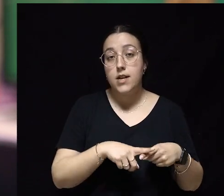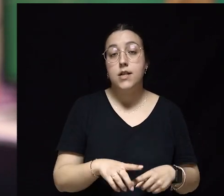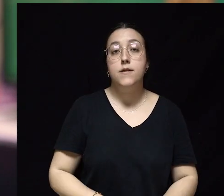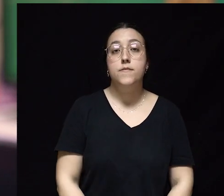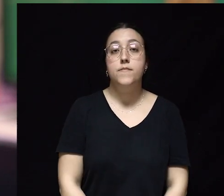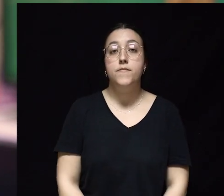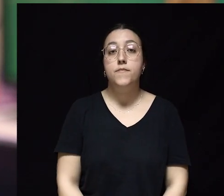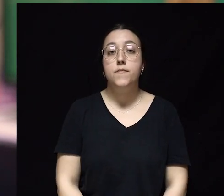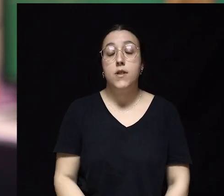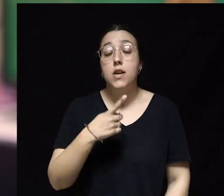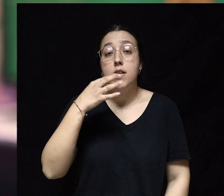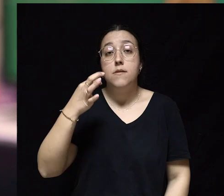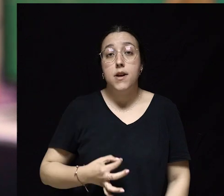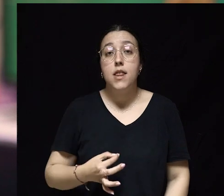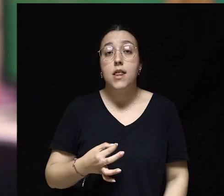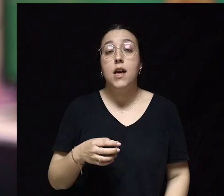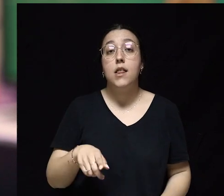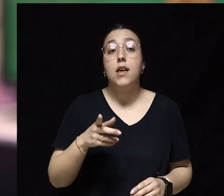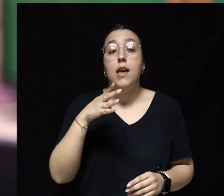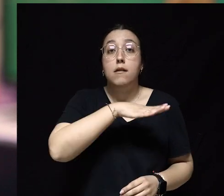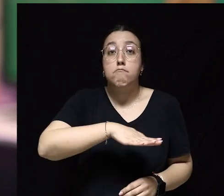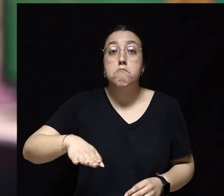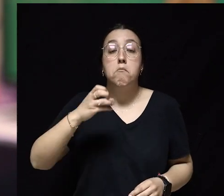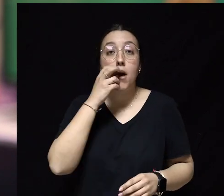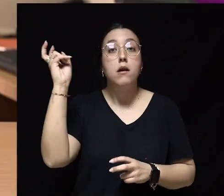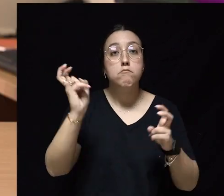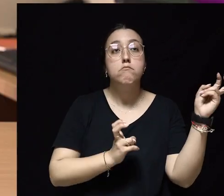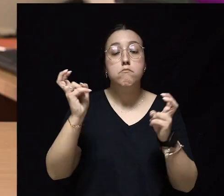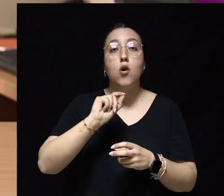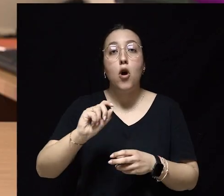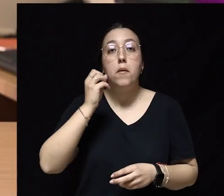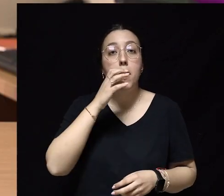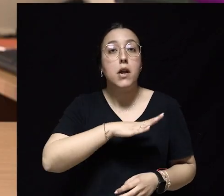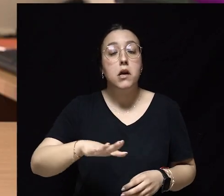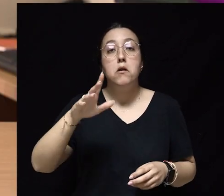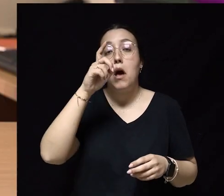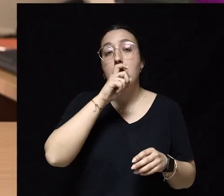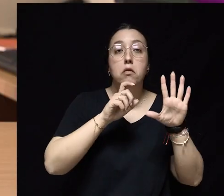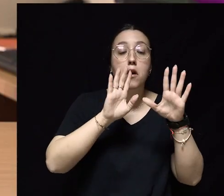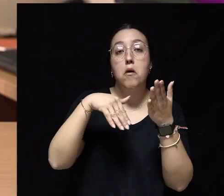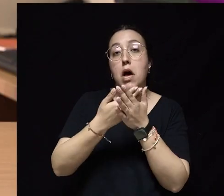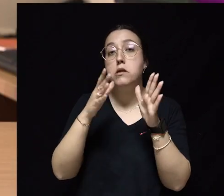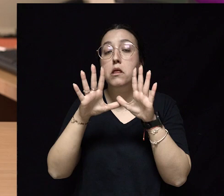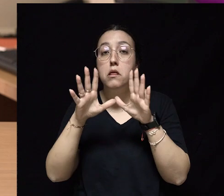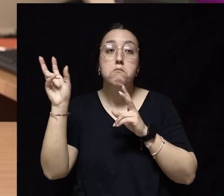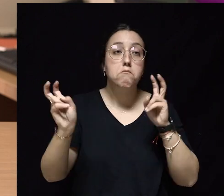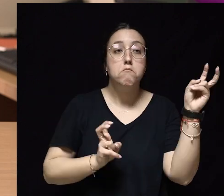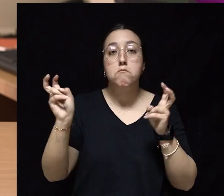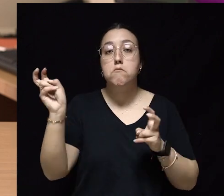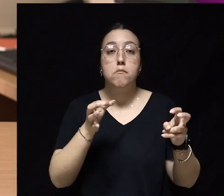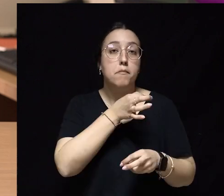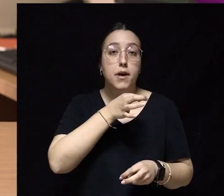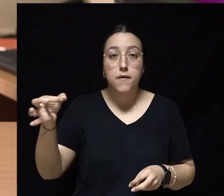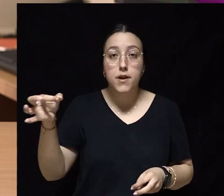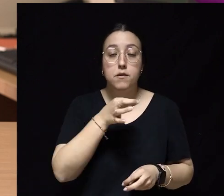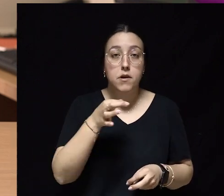siempre al barrio, y que sí que es cierto que durante la primaria tienen una asistencia regular, excepto en